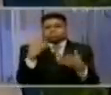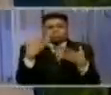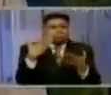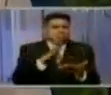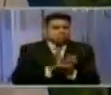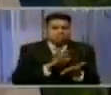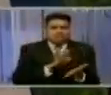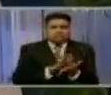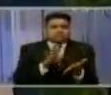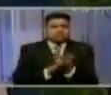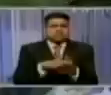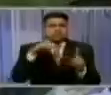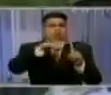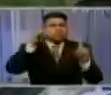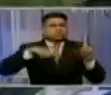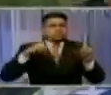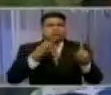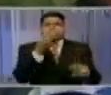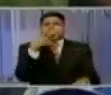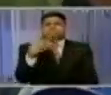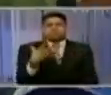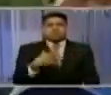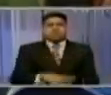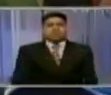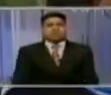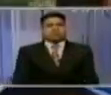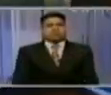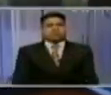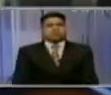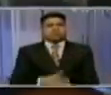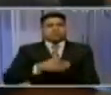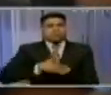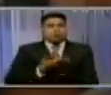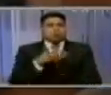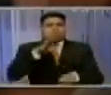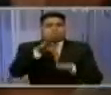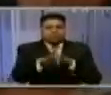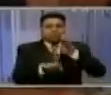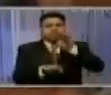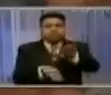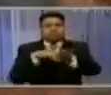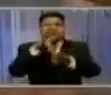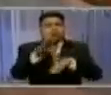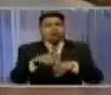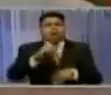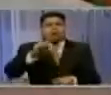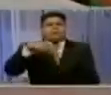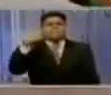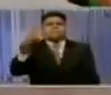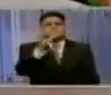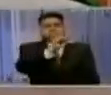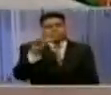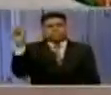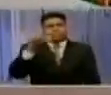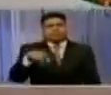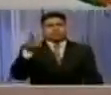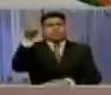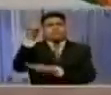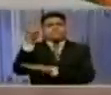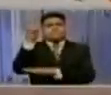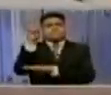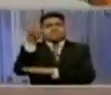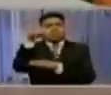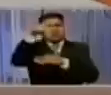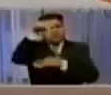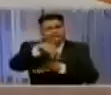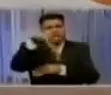completo. Así aspiro que podamos avanzar las próximas semanas. Y a partir de este viernes, bueno,